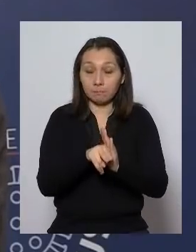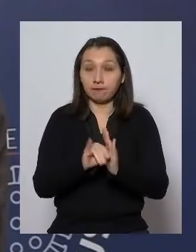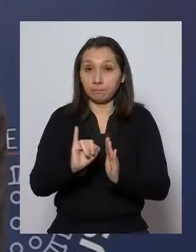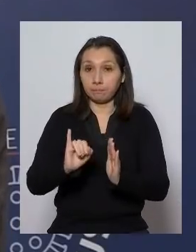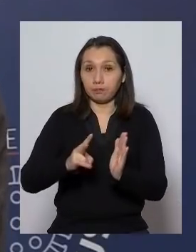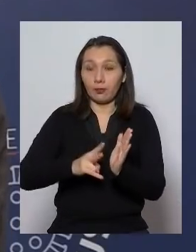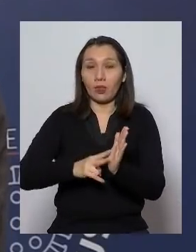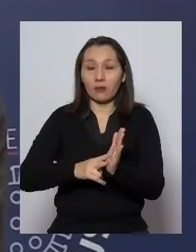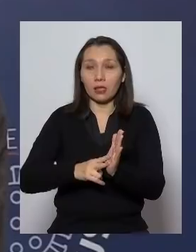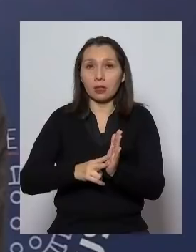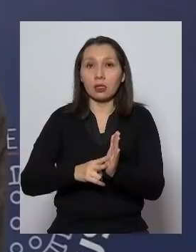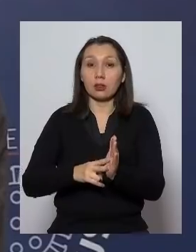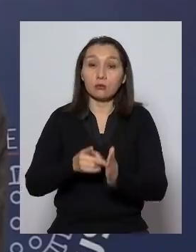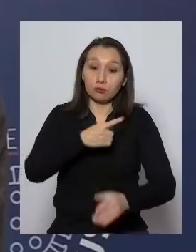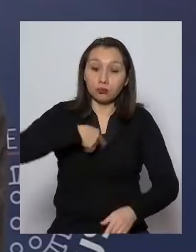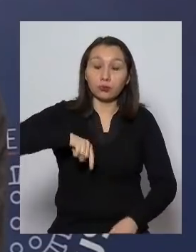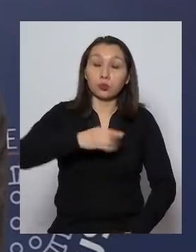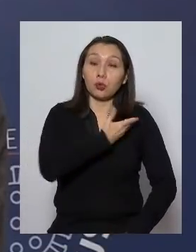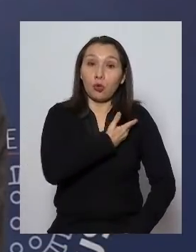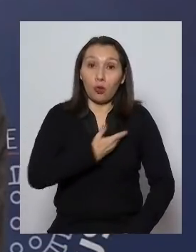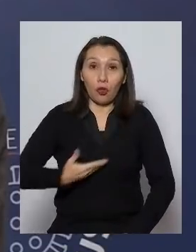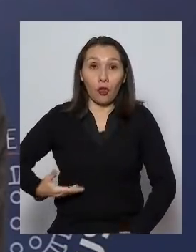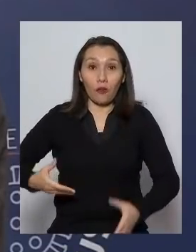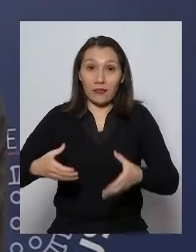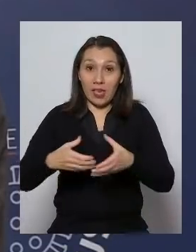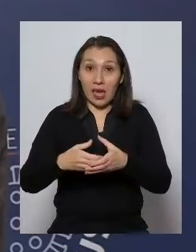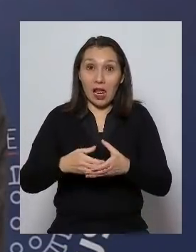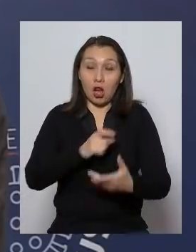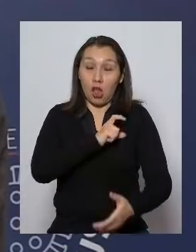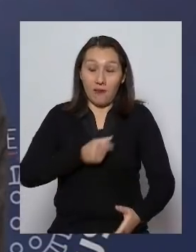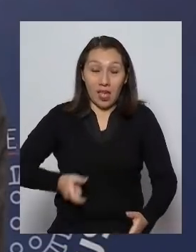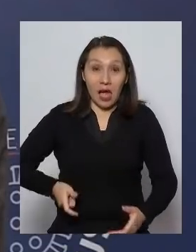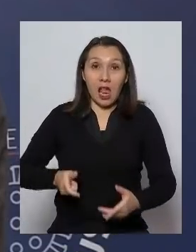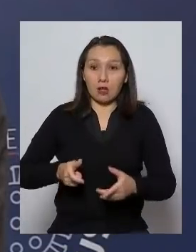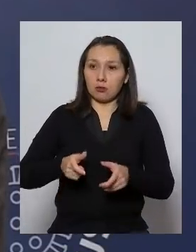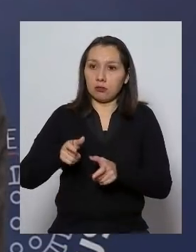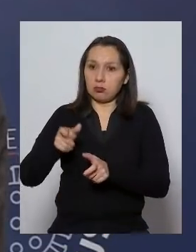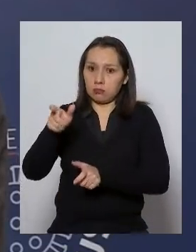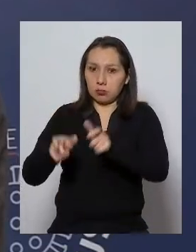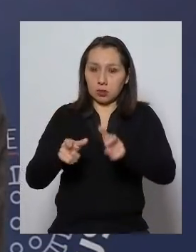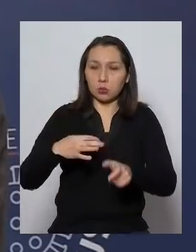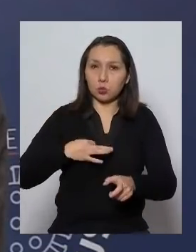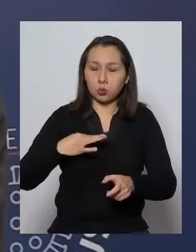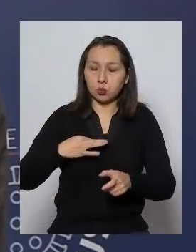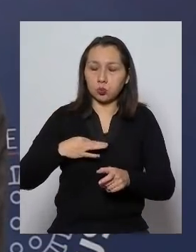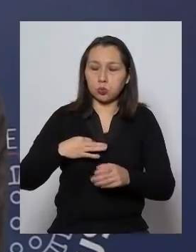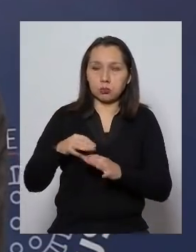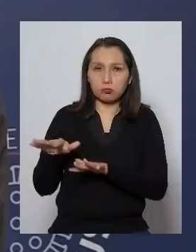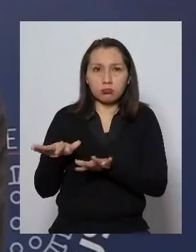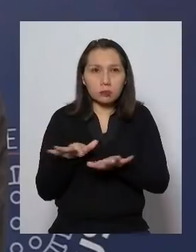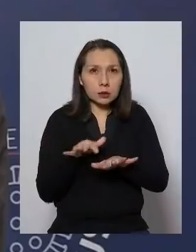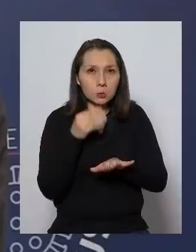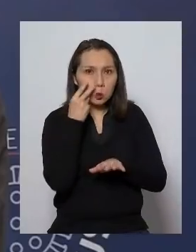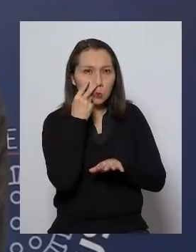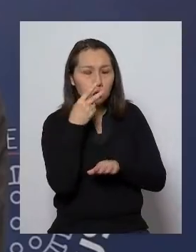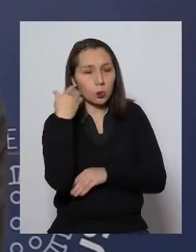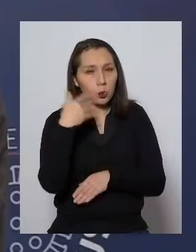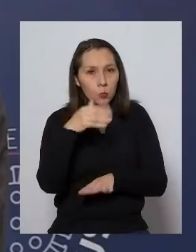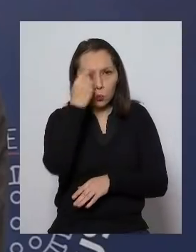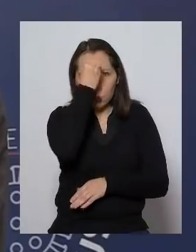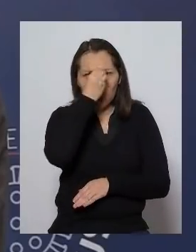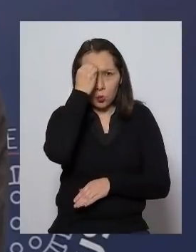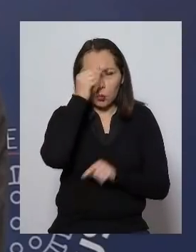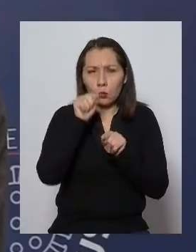Evidentemente, como gobierno y como ciudadanos, estamos muy preocupados